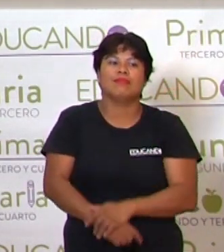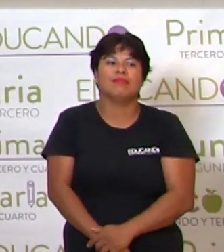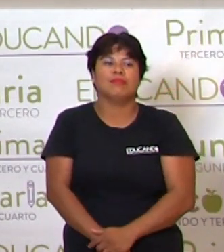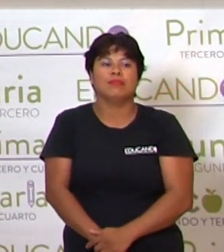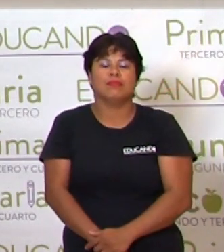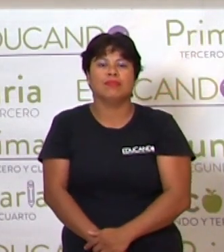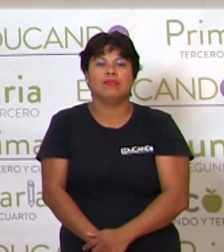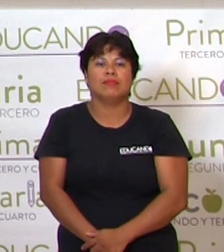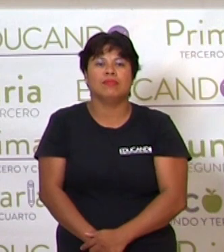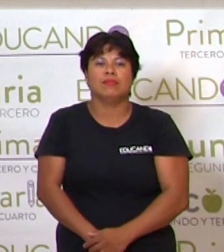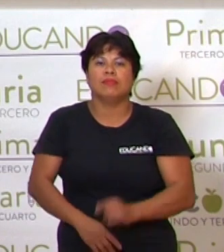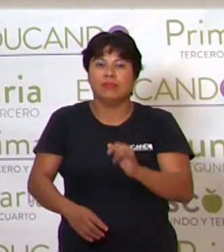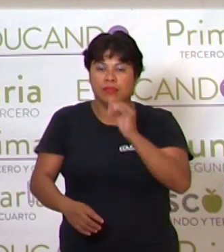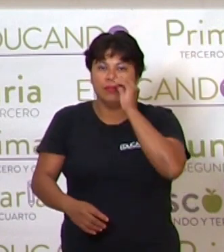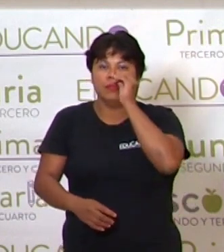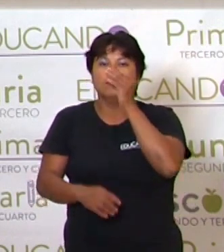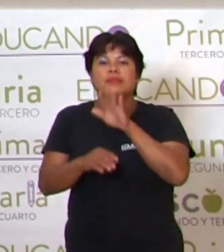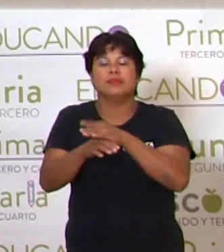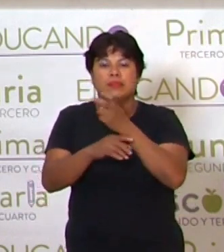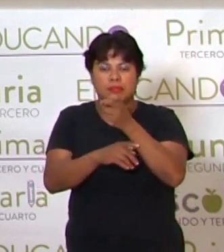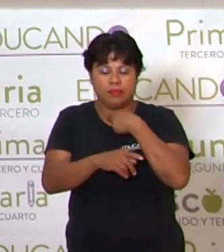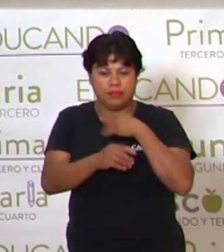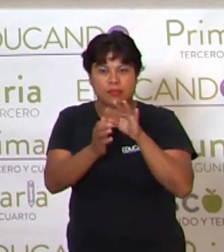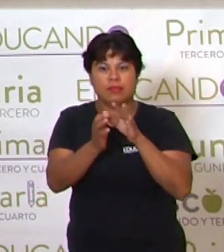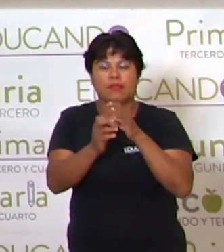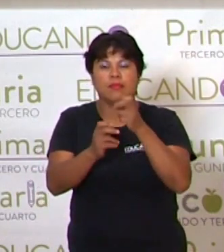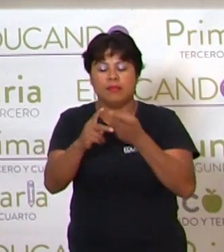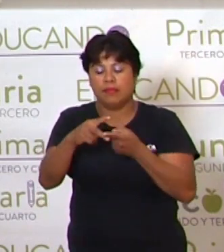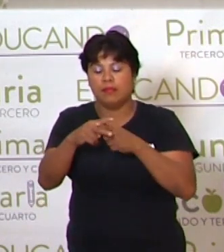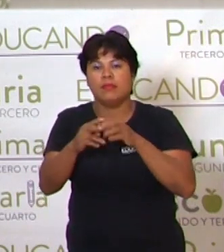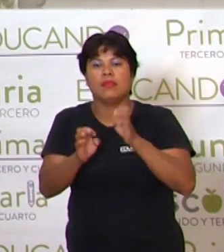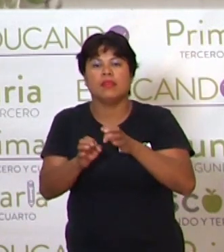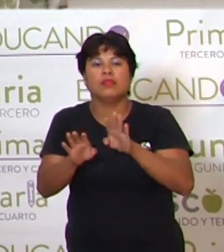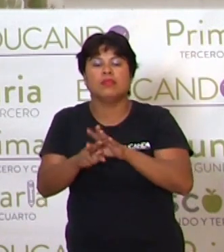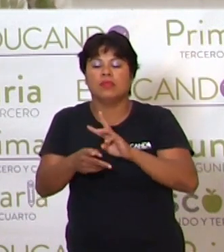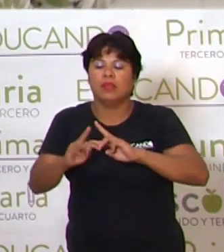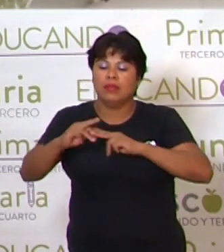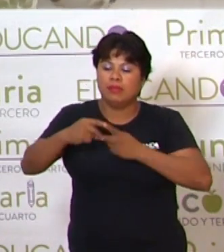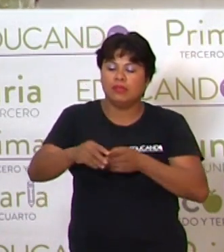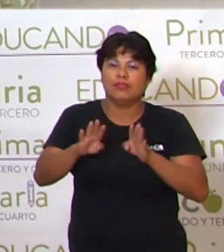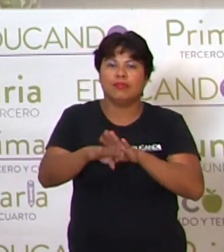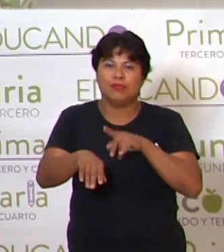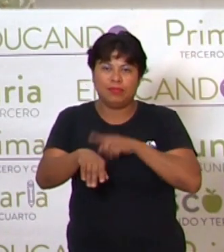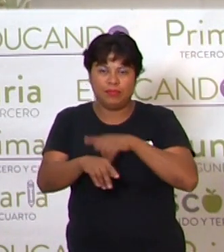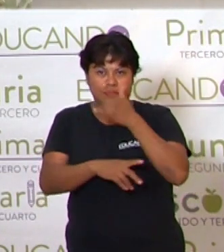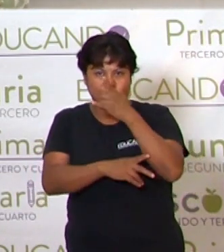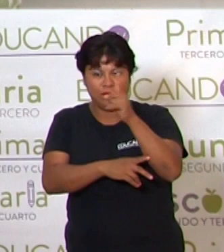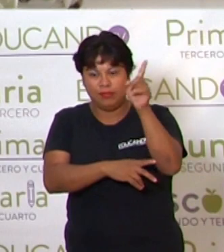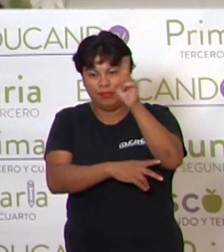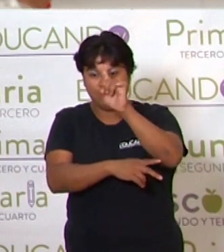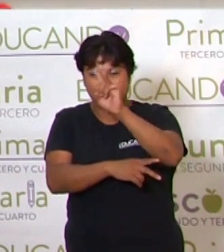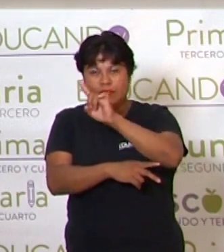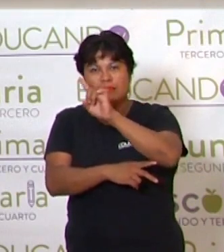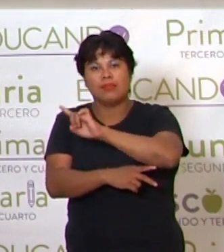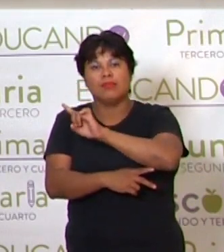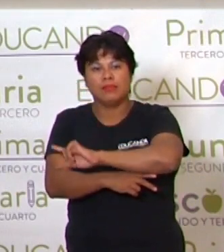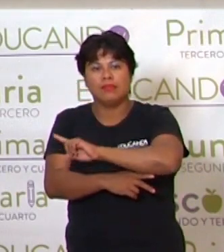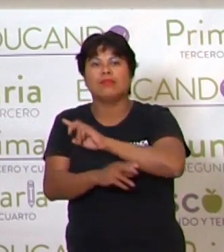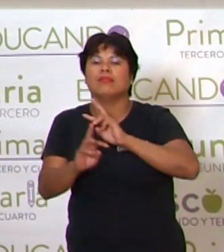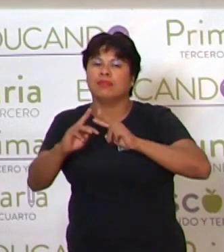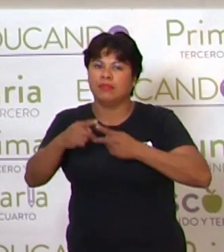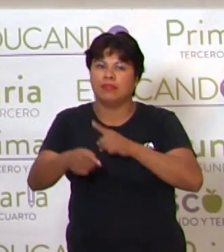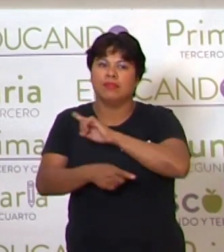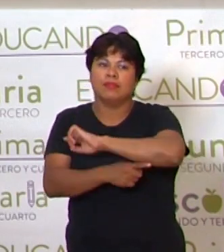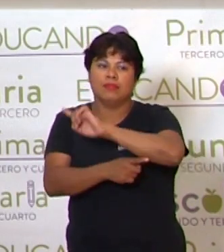contrario, ¿sí? Por eso te decía hace un rato que los ángulos se miden en sentido contrario a las manecillas del